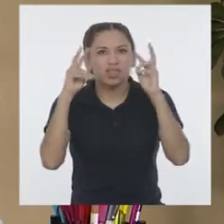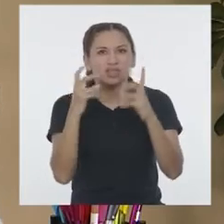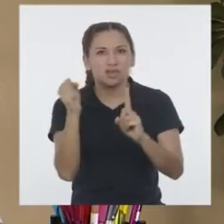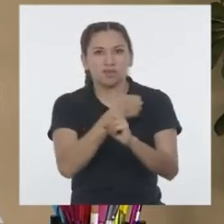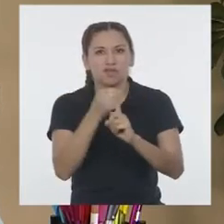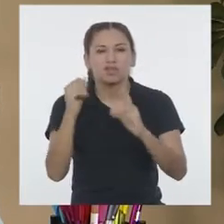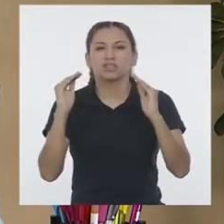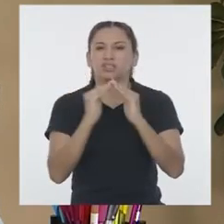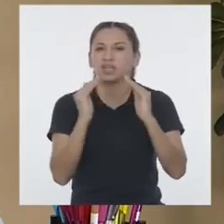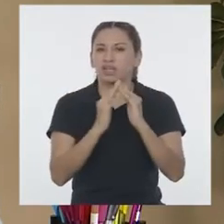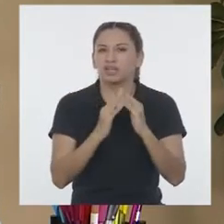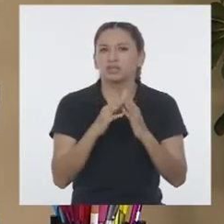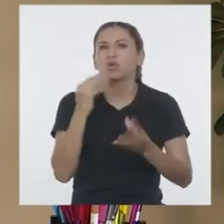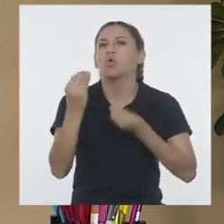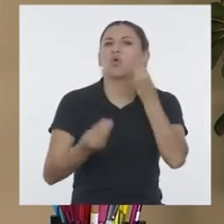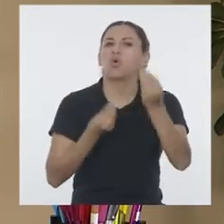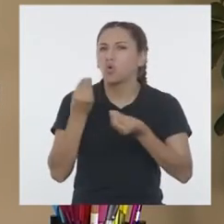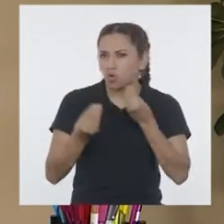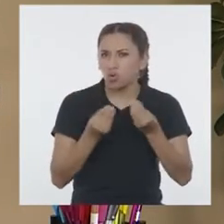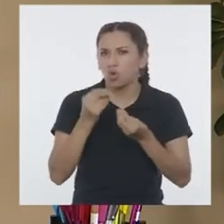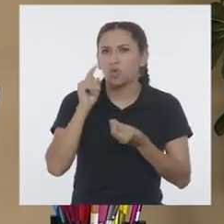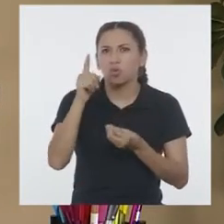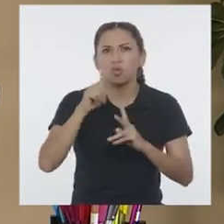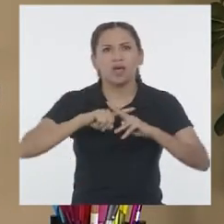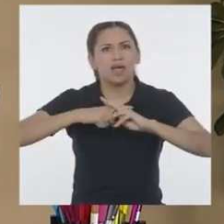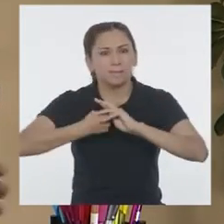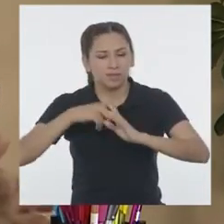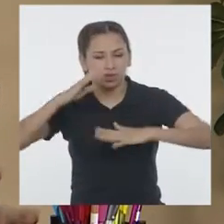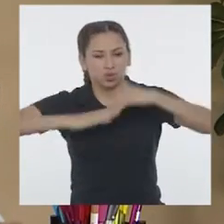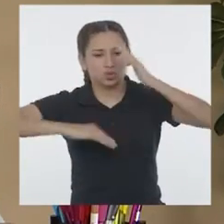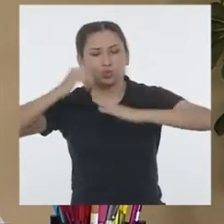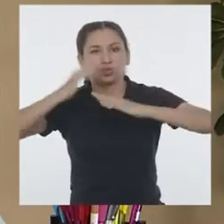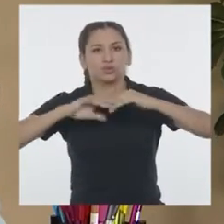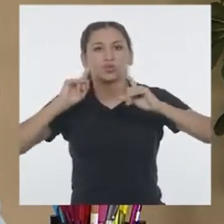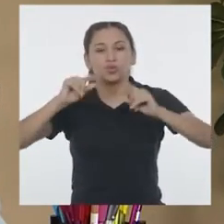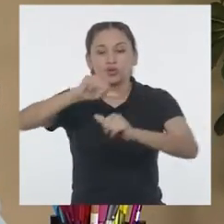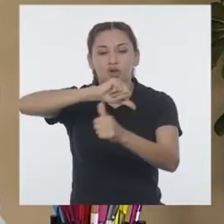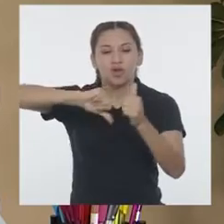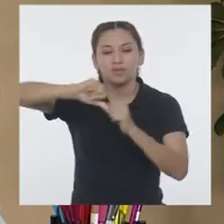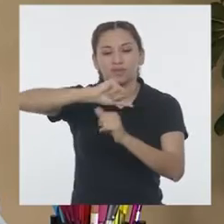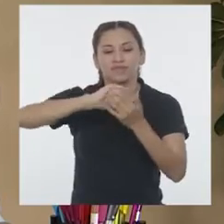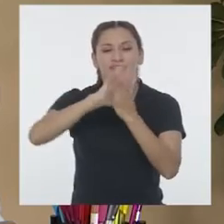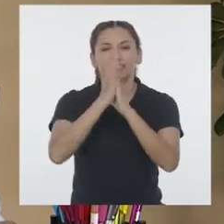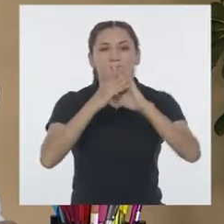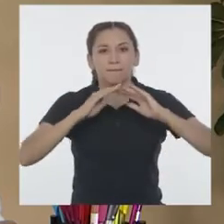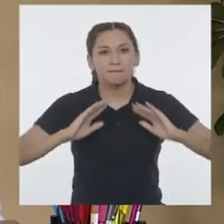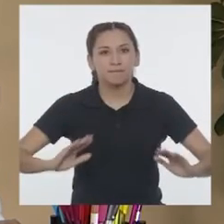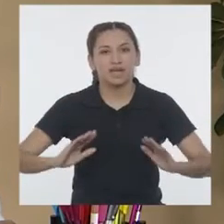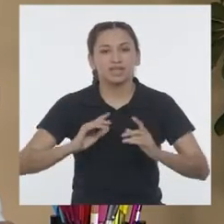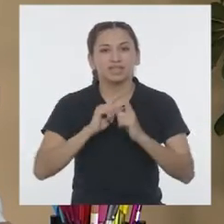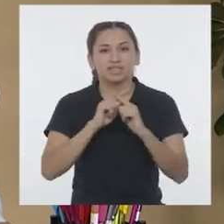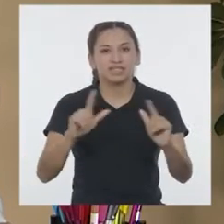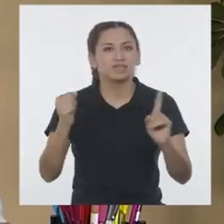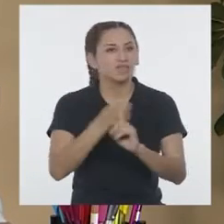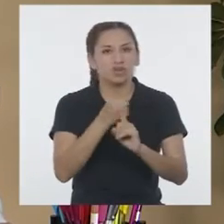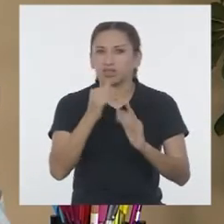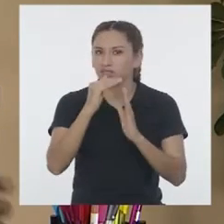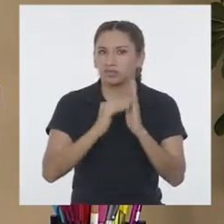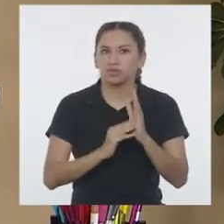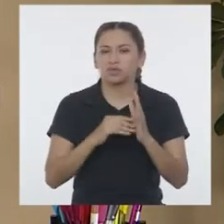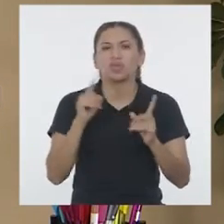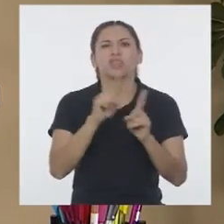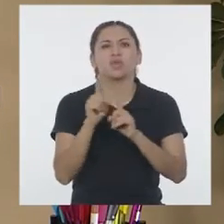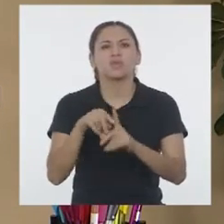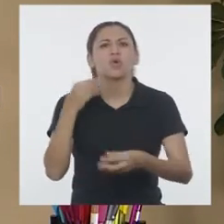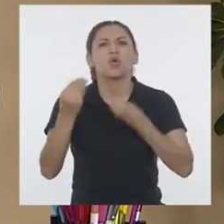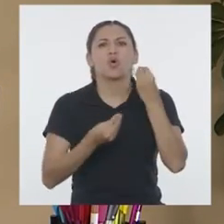violencia en el hogar? ¿De qué manera co-construyen una convivencia sana y libre de violencia? ¿Y de